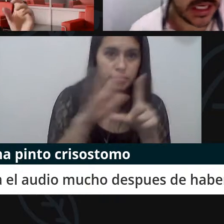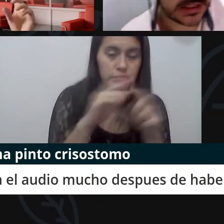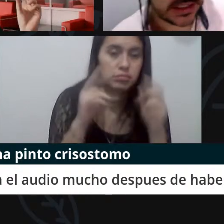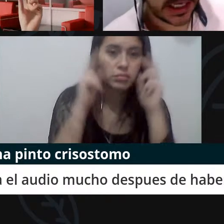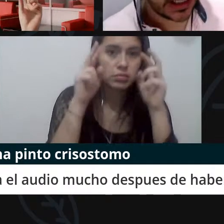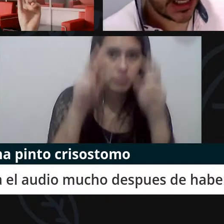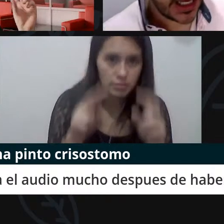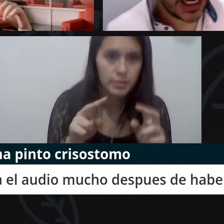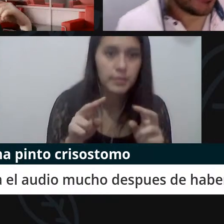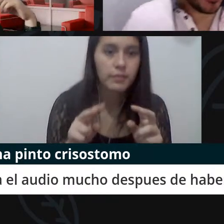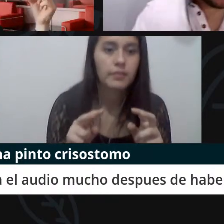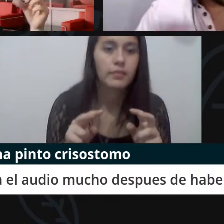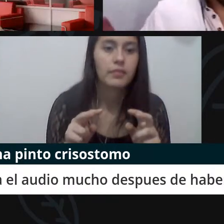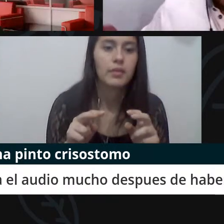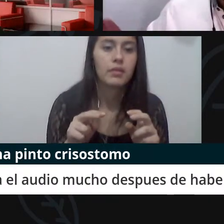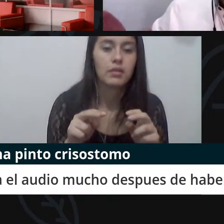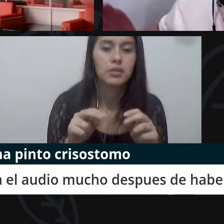eso es que